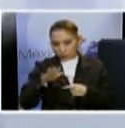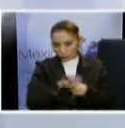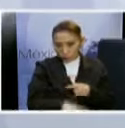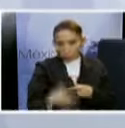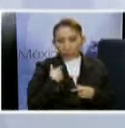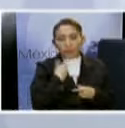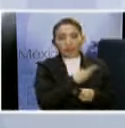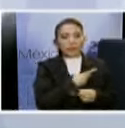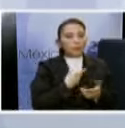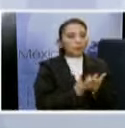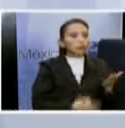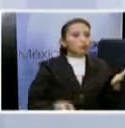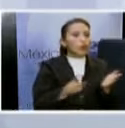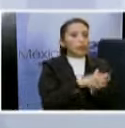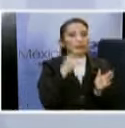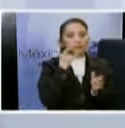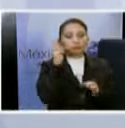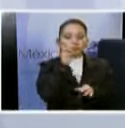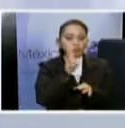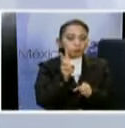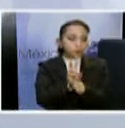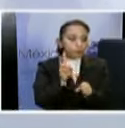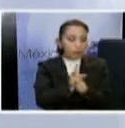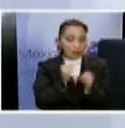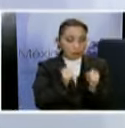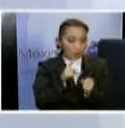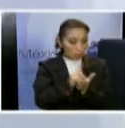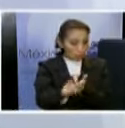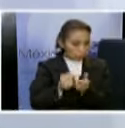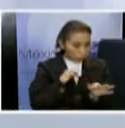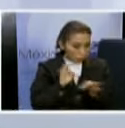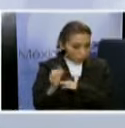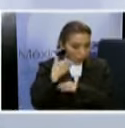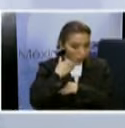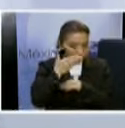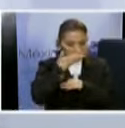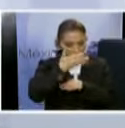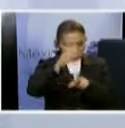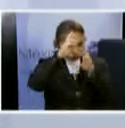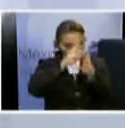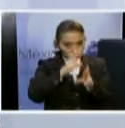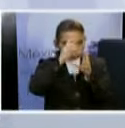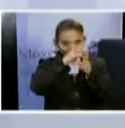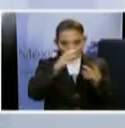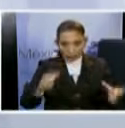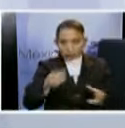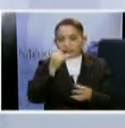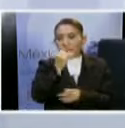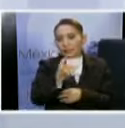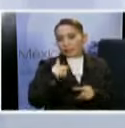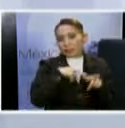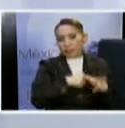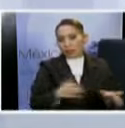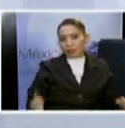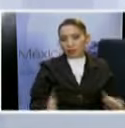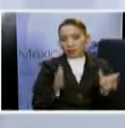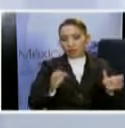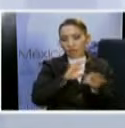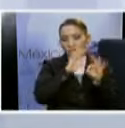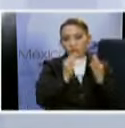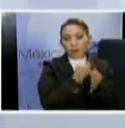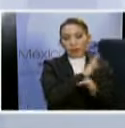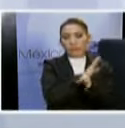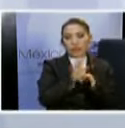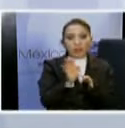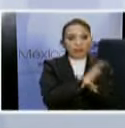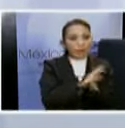redoblar los esfuerzos de supervisión para garantizar que los derechos laborales sean plenamente respetados y continuar impulsando esquemas que beneficien